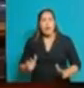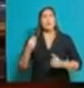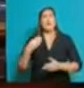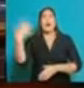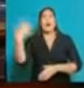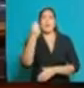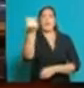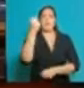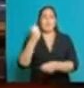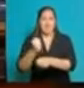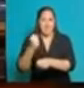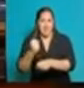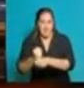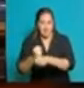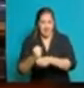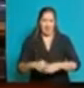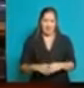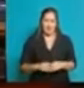trabajo.